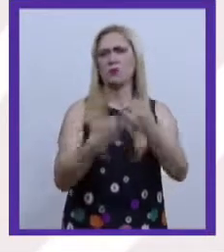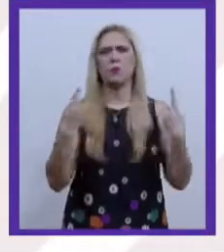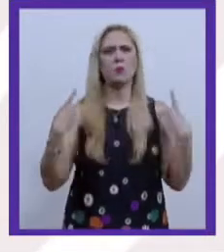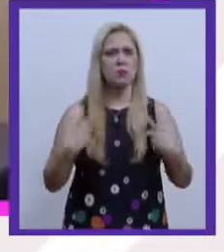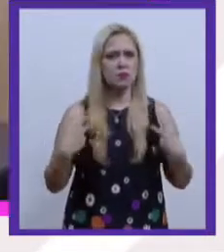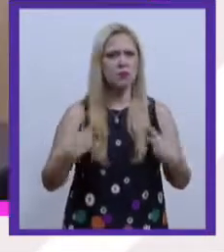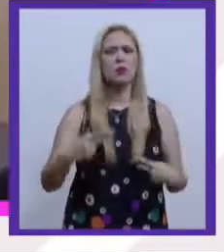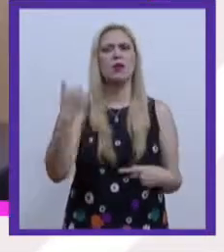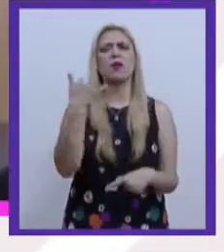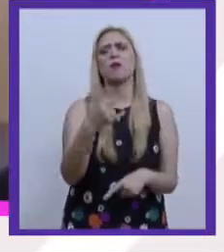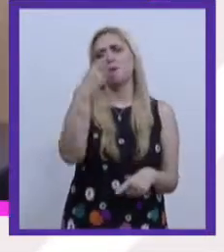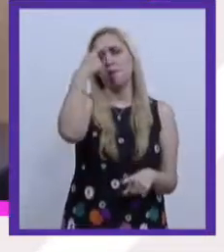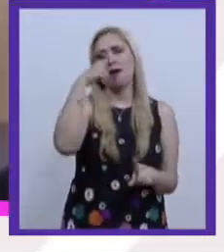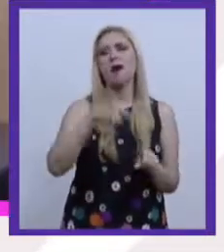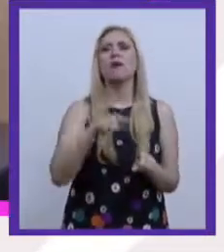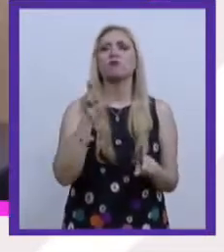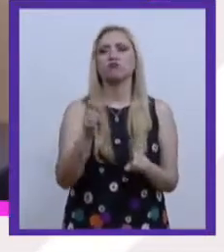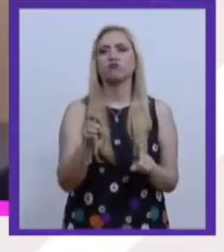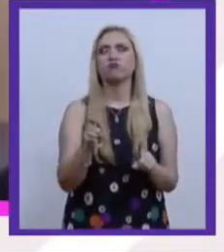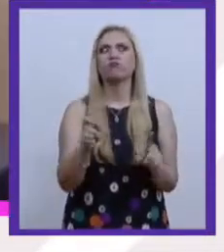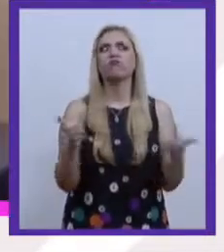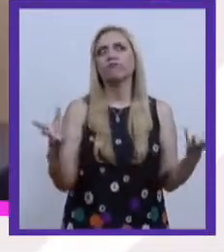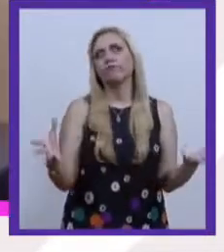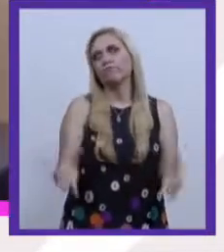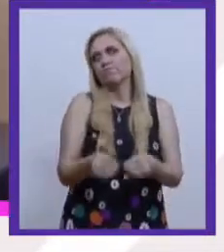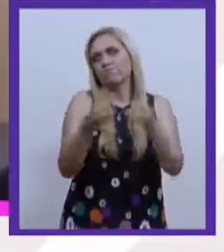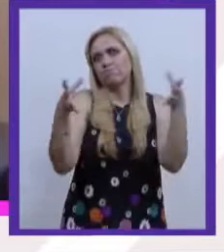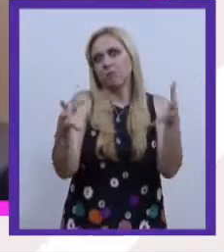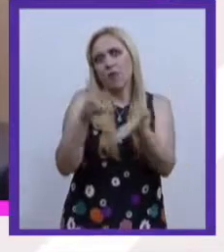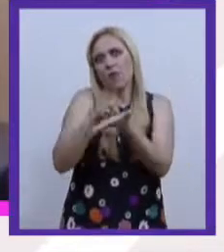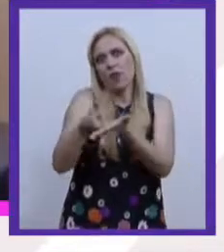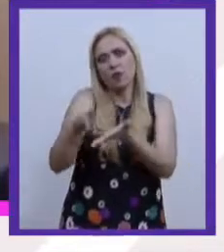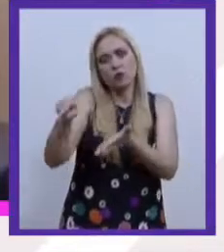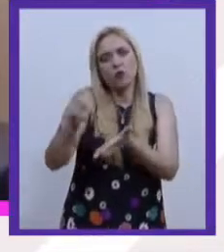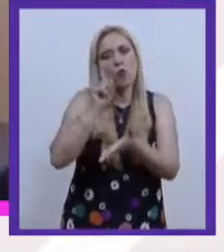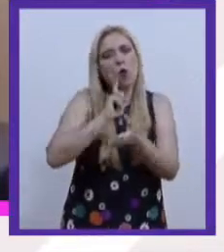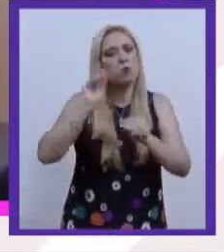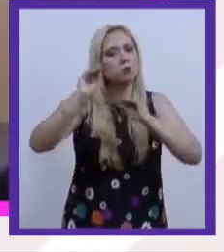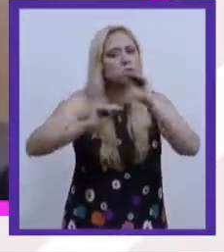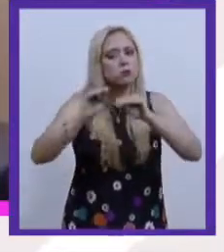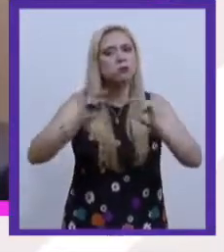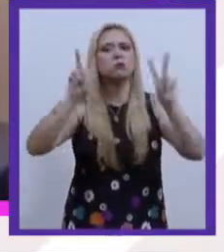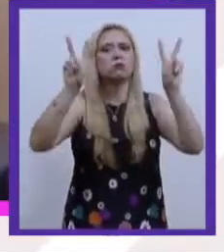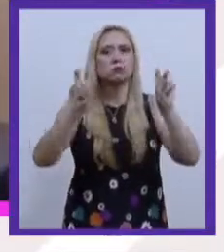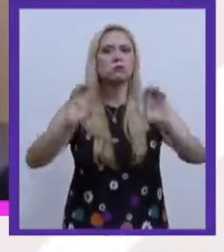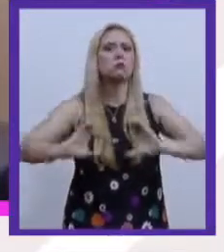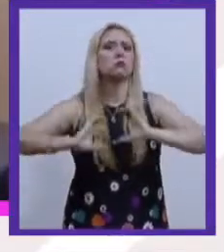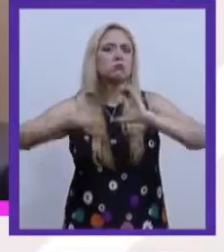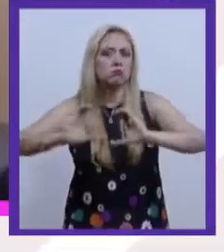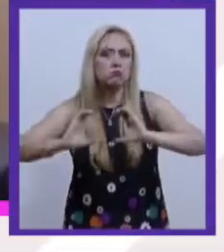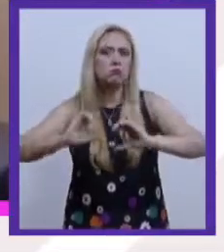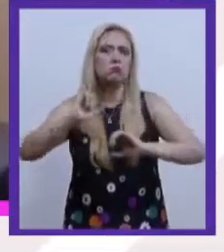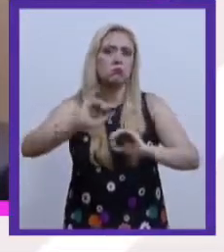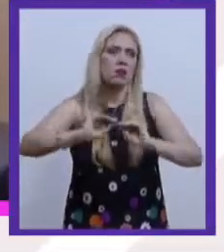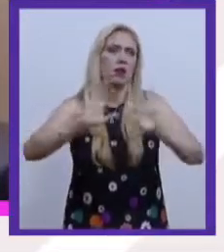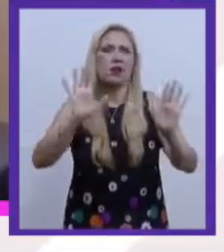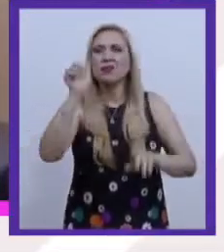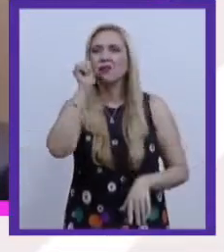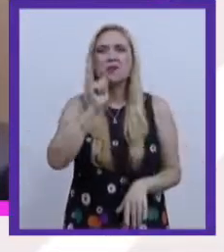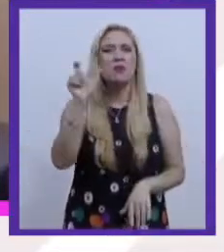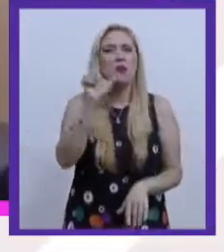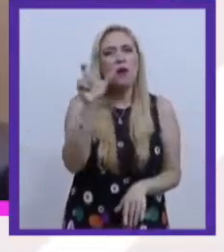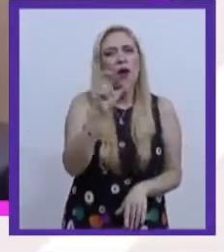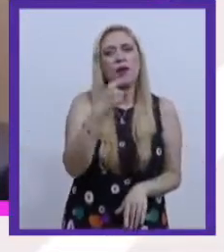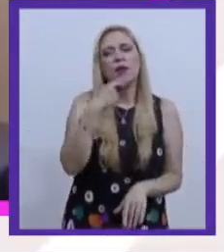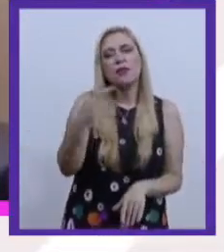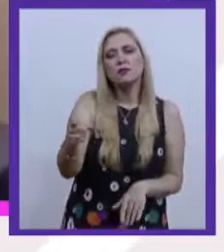pero particularmente para el desarrollo pleno de los derechos de las mujeres. Este tema de los cuidados que además siempre que hablamos de él, a lo